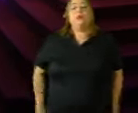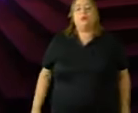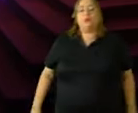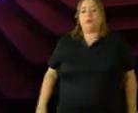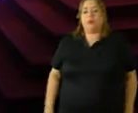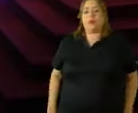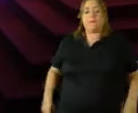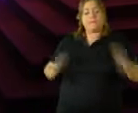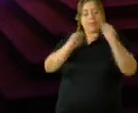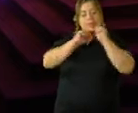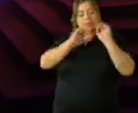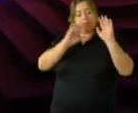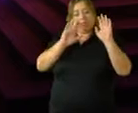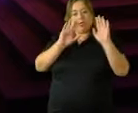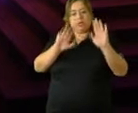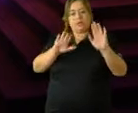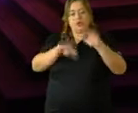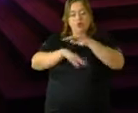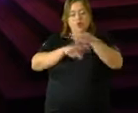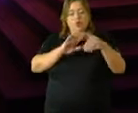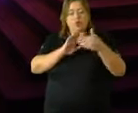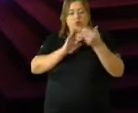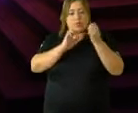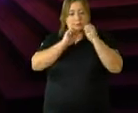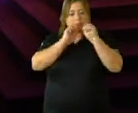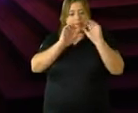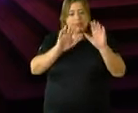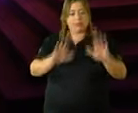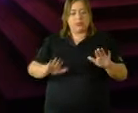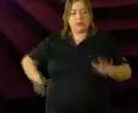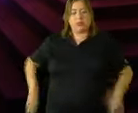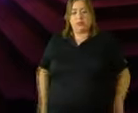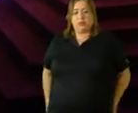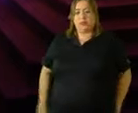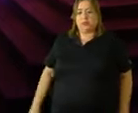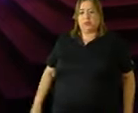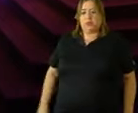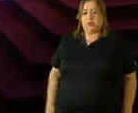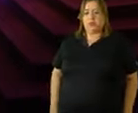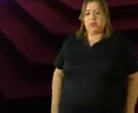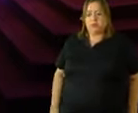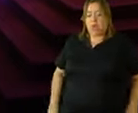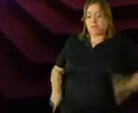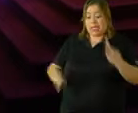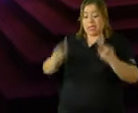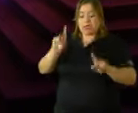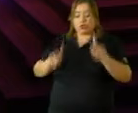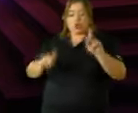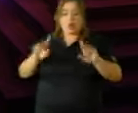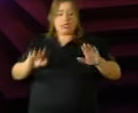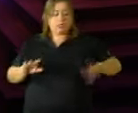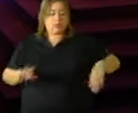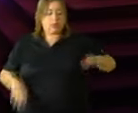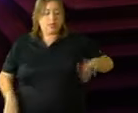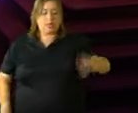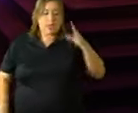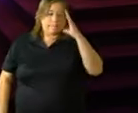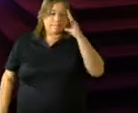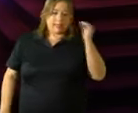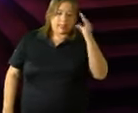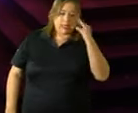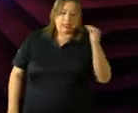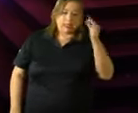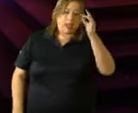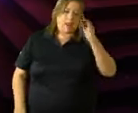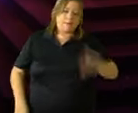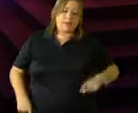Lo bendigo, Señor, con toda bendición. Aquí hay gente que nunca había experimentado lo que era vivir por fe, porque aquí